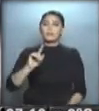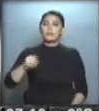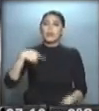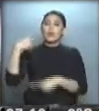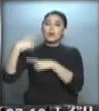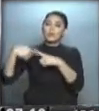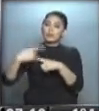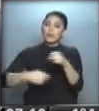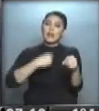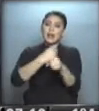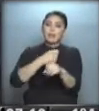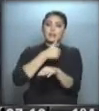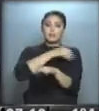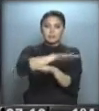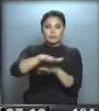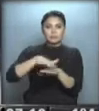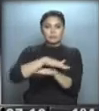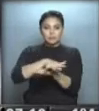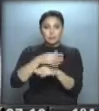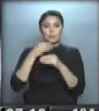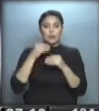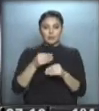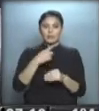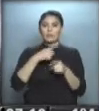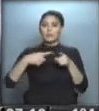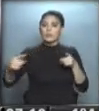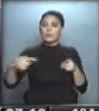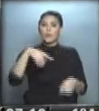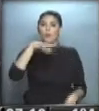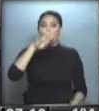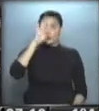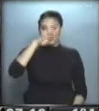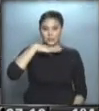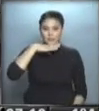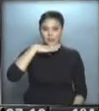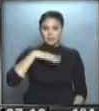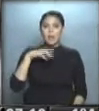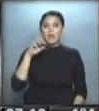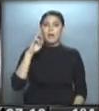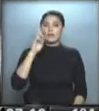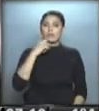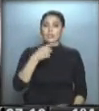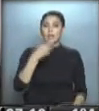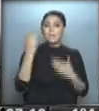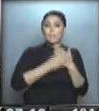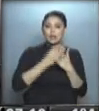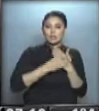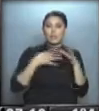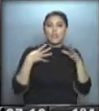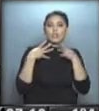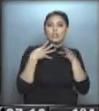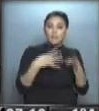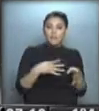la travesía hacia el mediterráneo en el inicio de un despliegue que tendrá una duración de cuatro meses los dos ministerios de defensa y